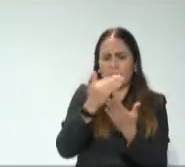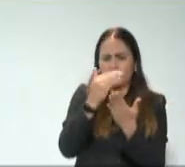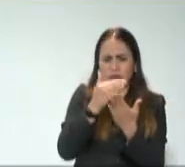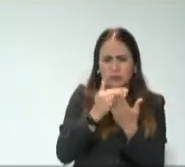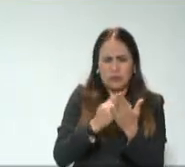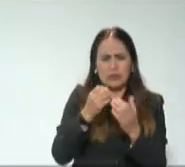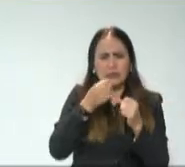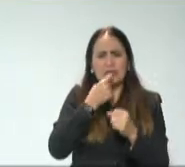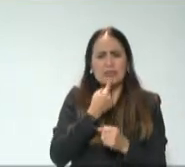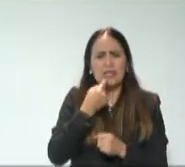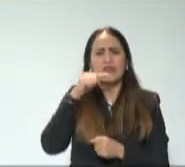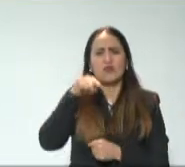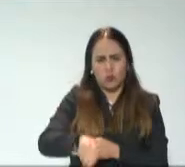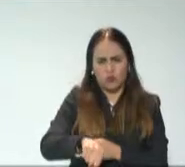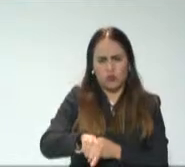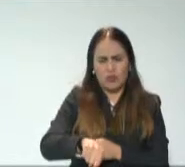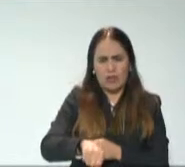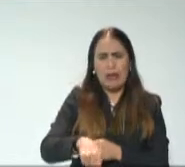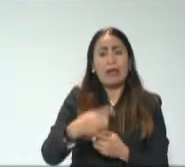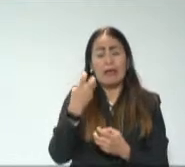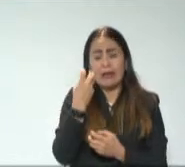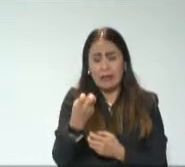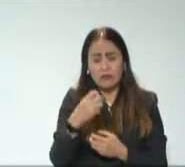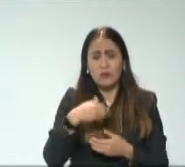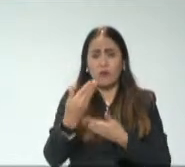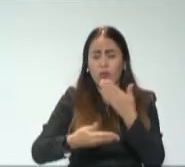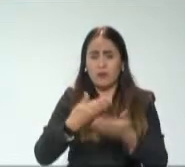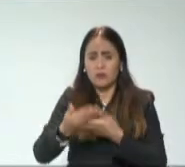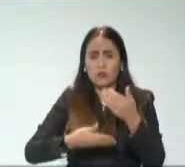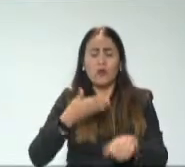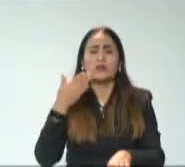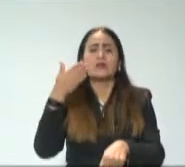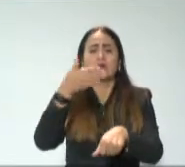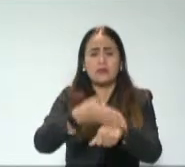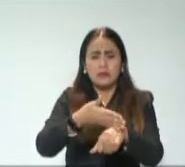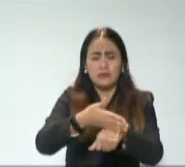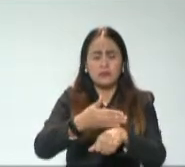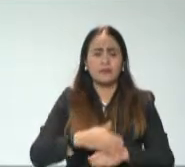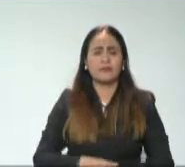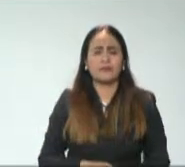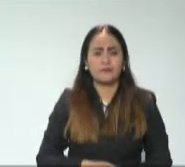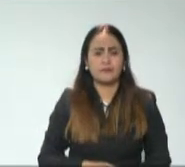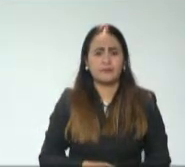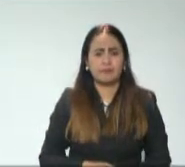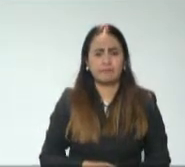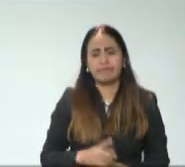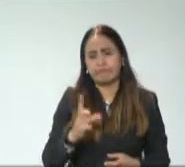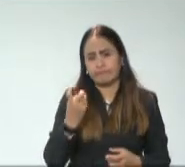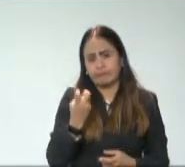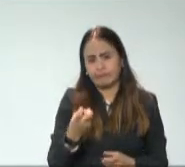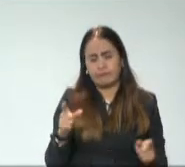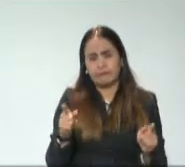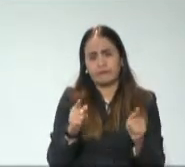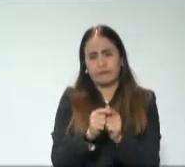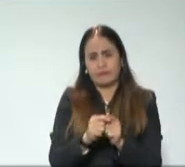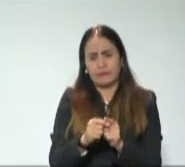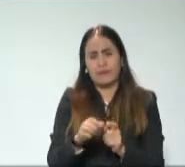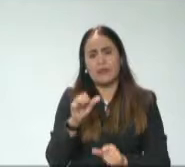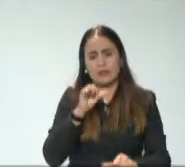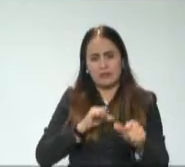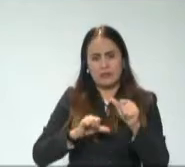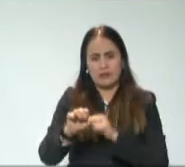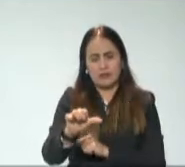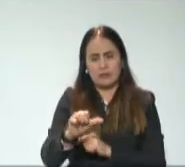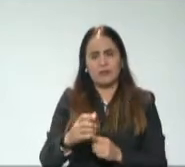podamos a que efectivamente tenga efectos ese esa información no hasta aquí lo dejo y luego Seguiremos en